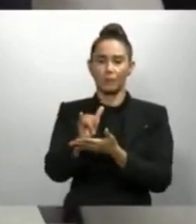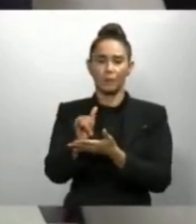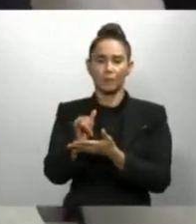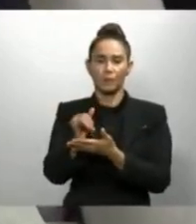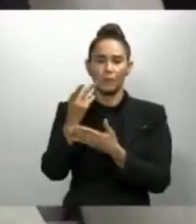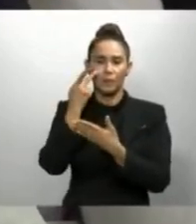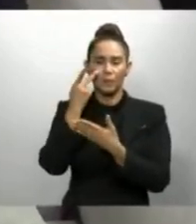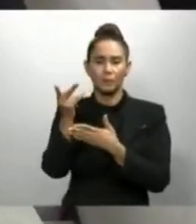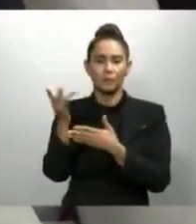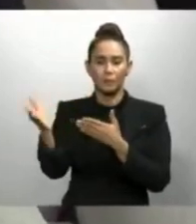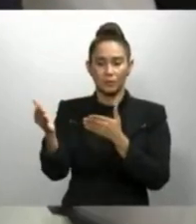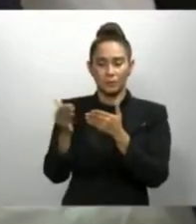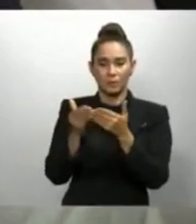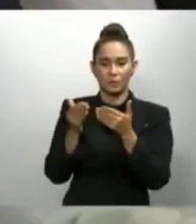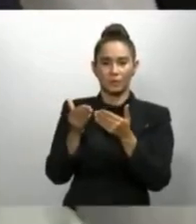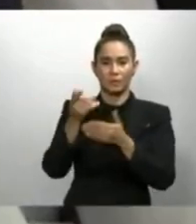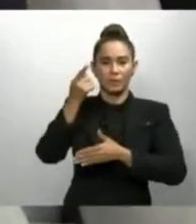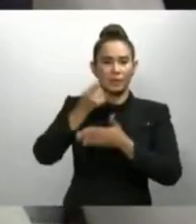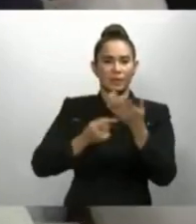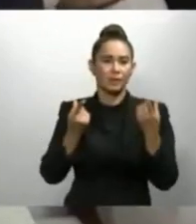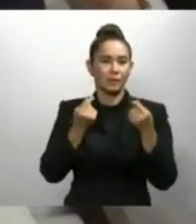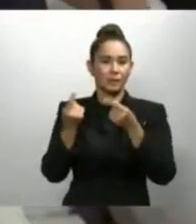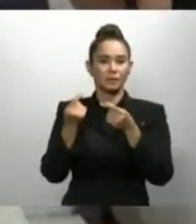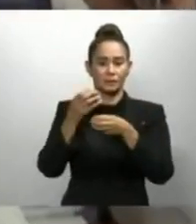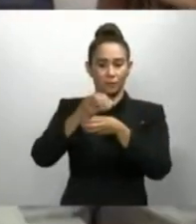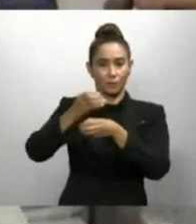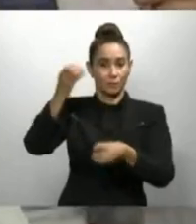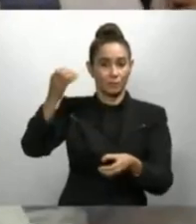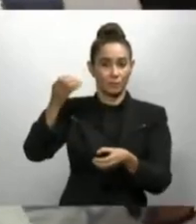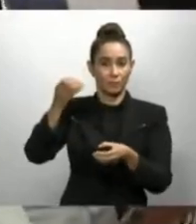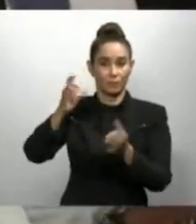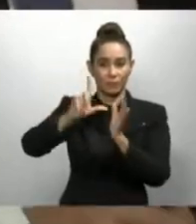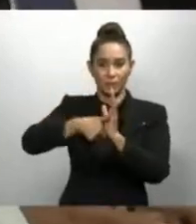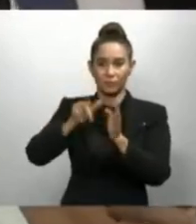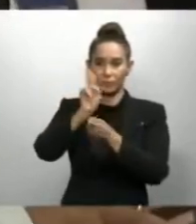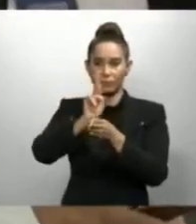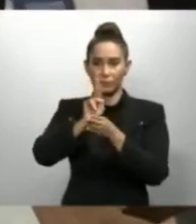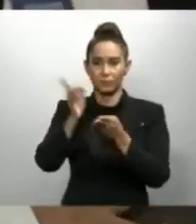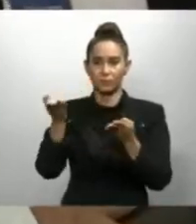esas empresas para saber qué hacer específicamente con las botellas?